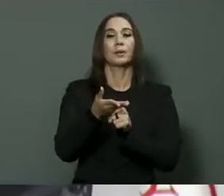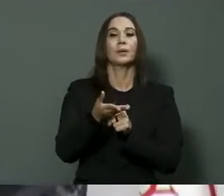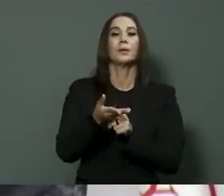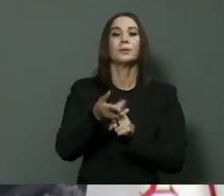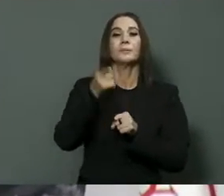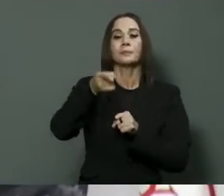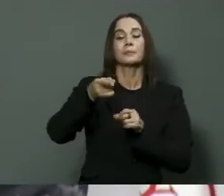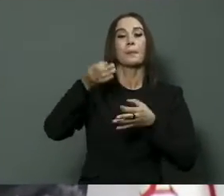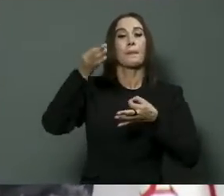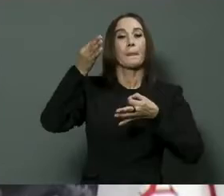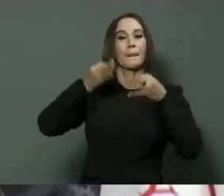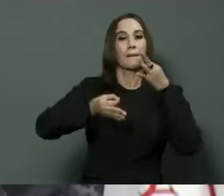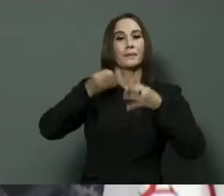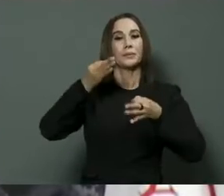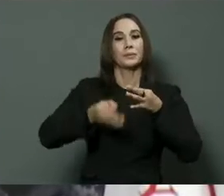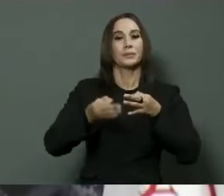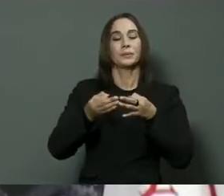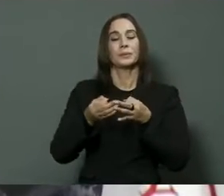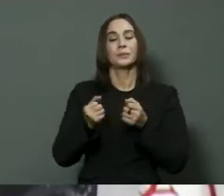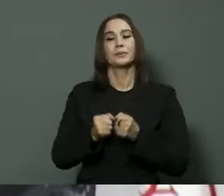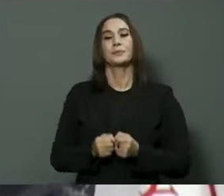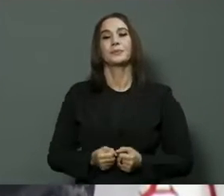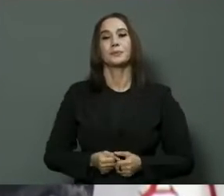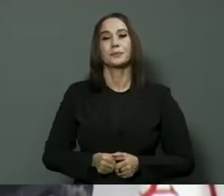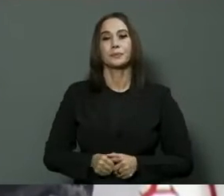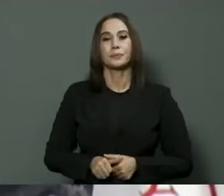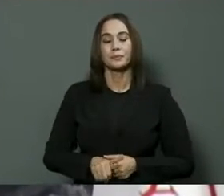la eficacia y la eficiencia,